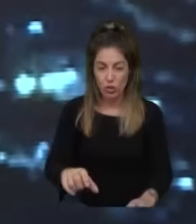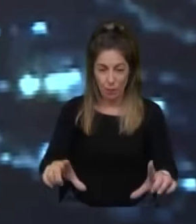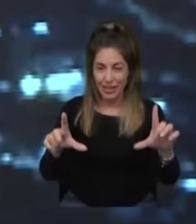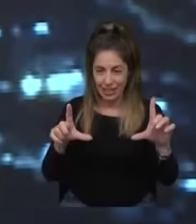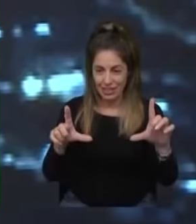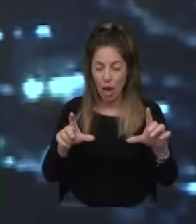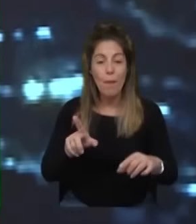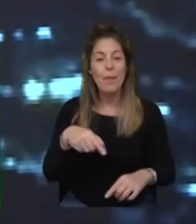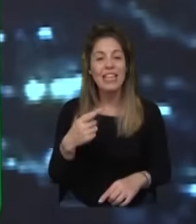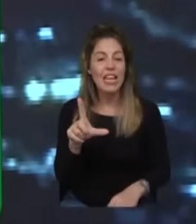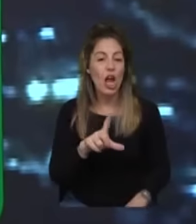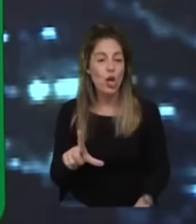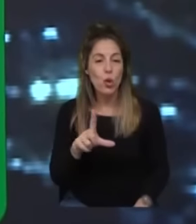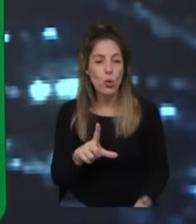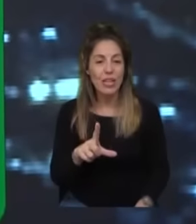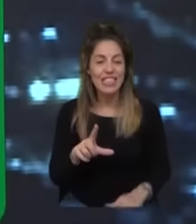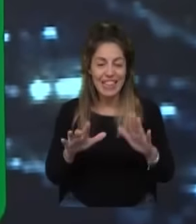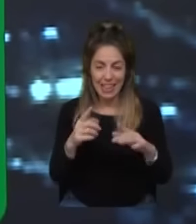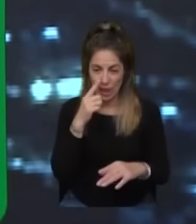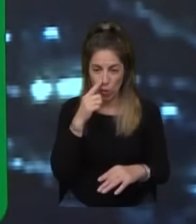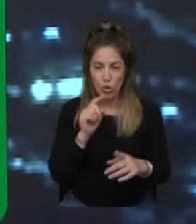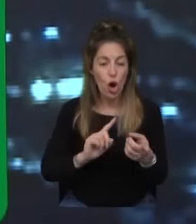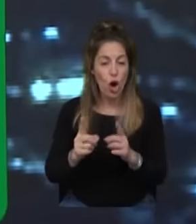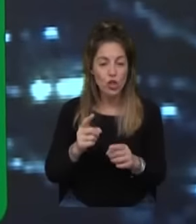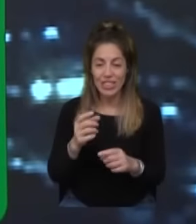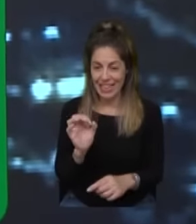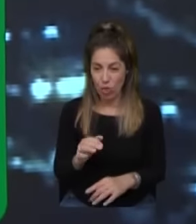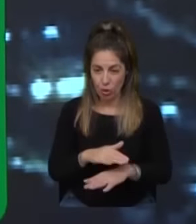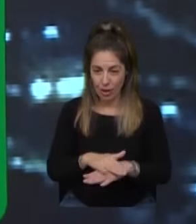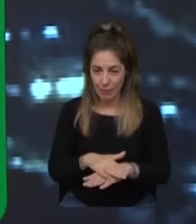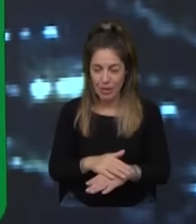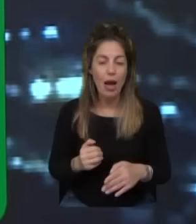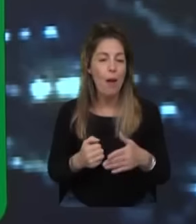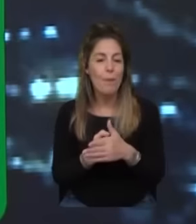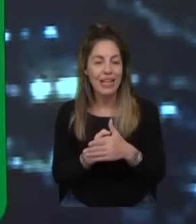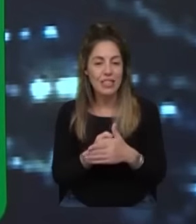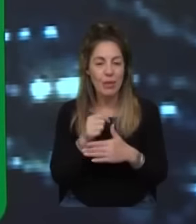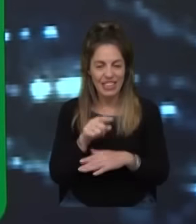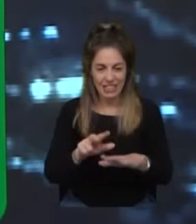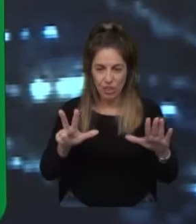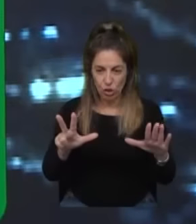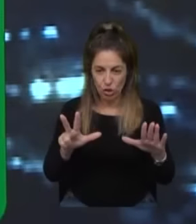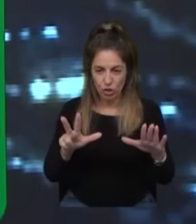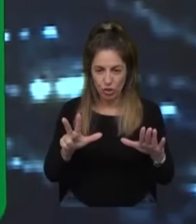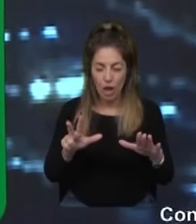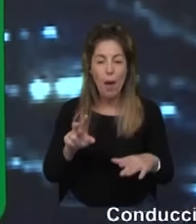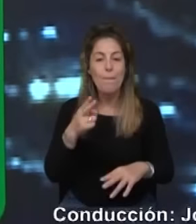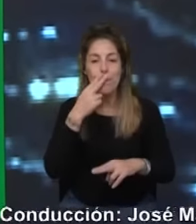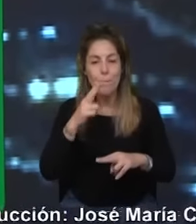ahí. Para mañana, el lunes 10 de junio, 11 grados será la mínima y la máxima será de 18. Para